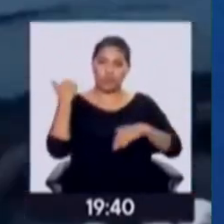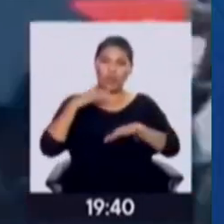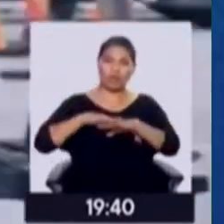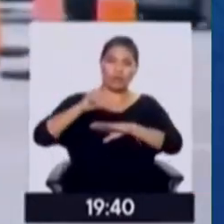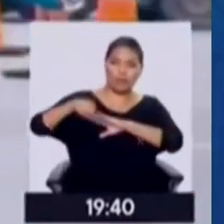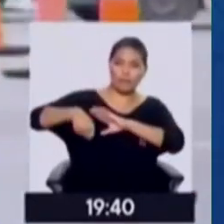en este caso.